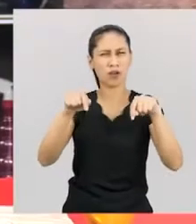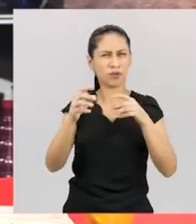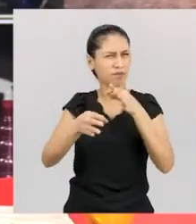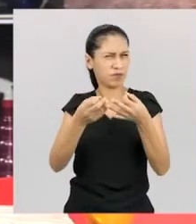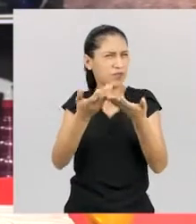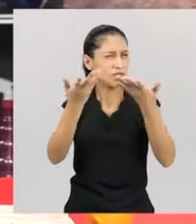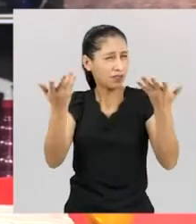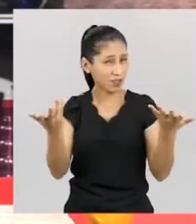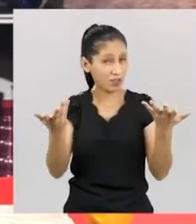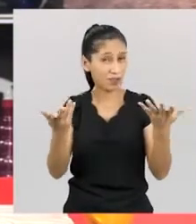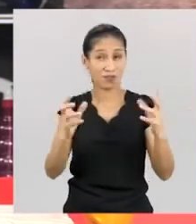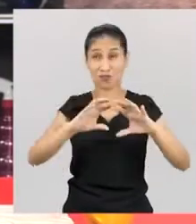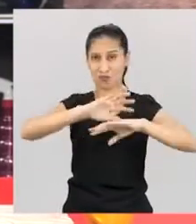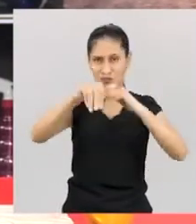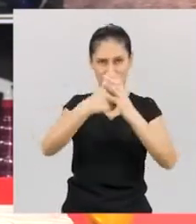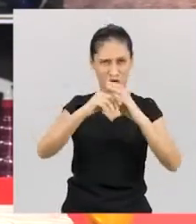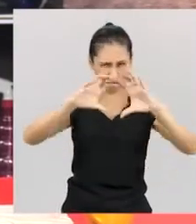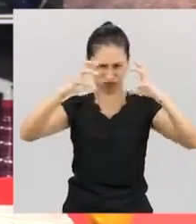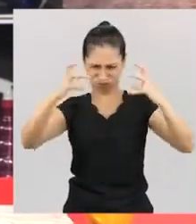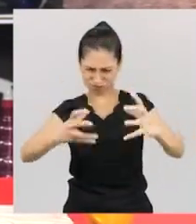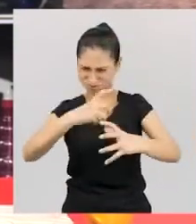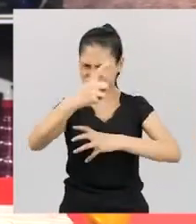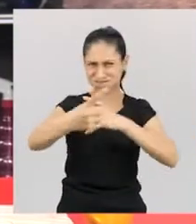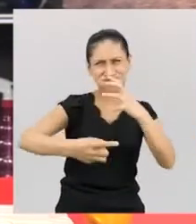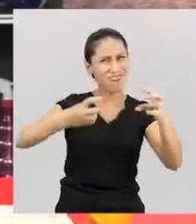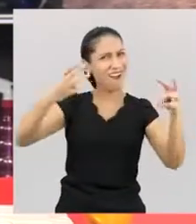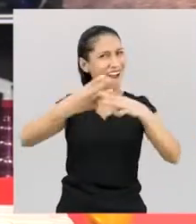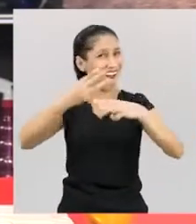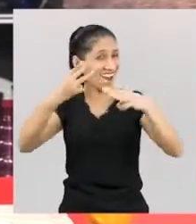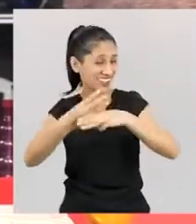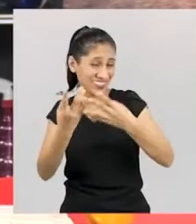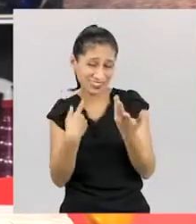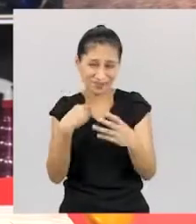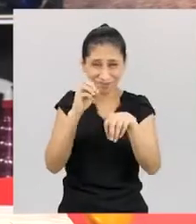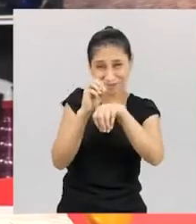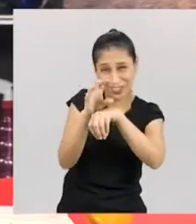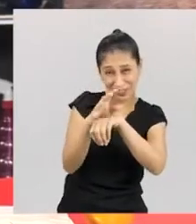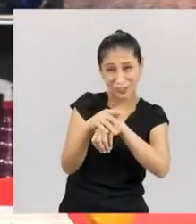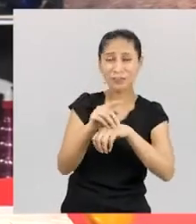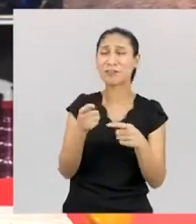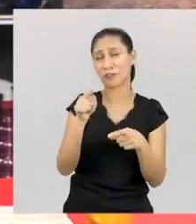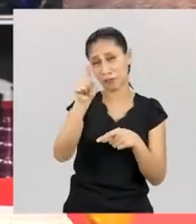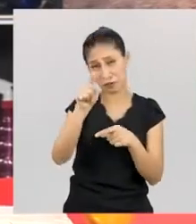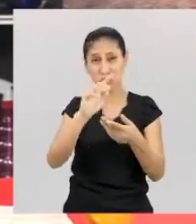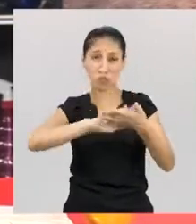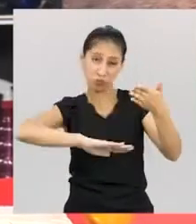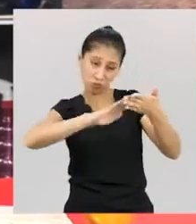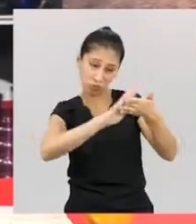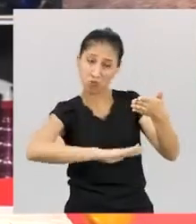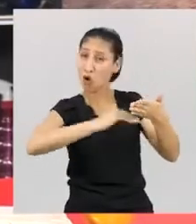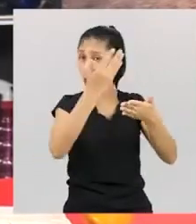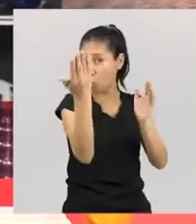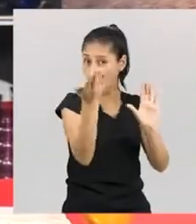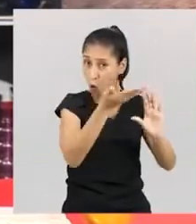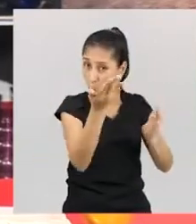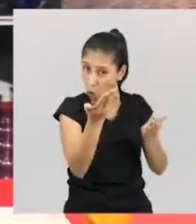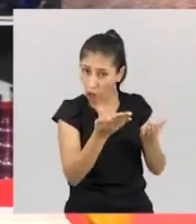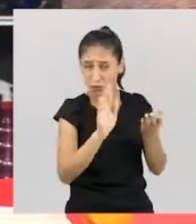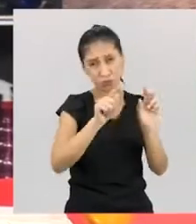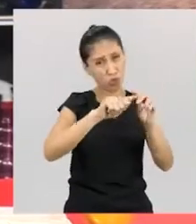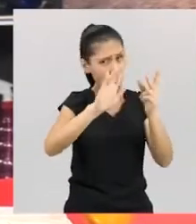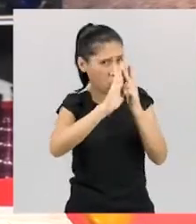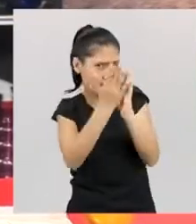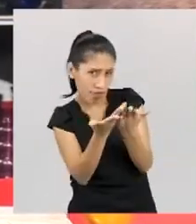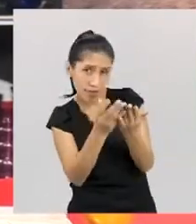Nos adentraremos en el maravilloso mundo de las matemáticas. Yo te recomiendo que tengas a la mano unas cuantas hojas,